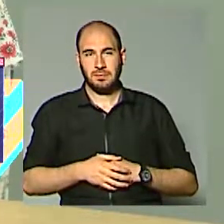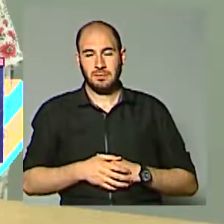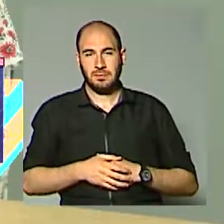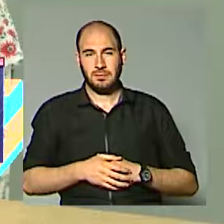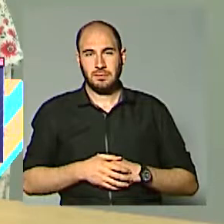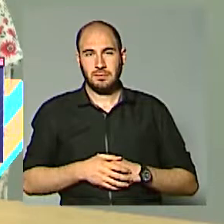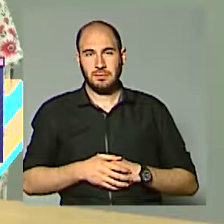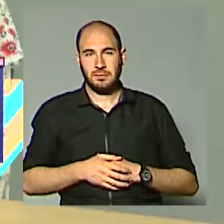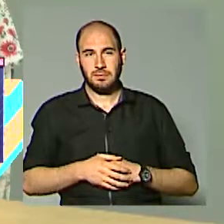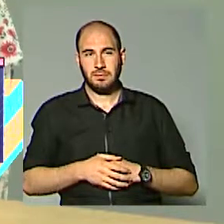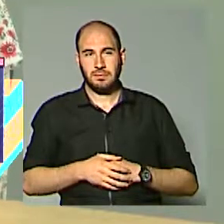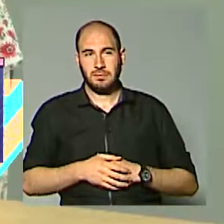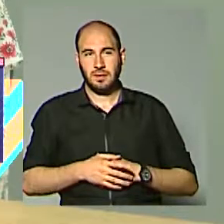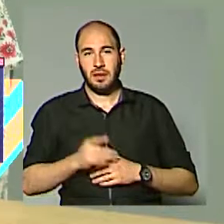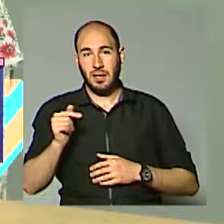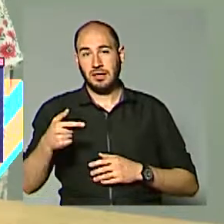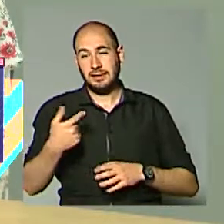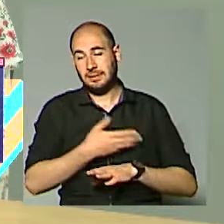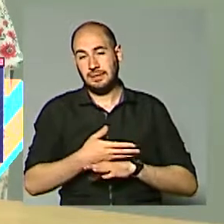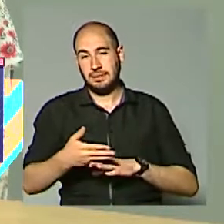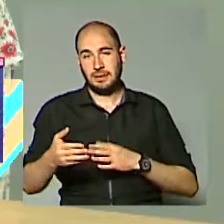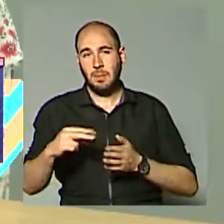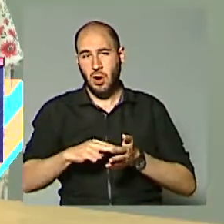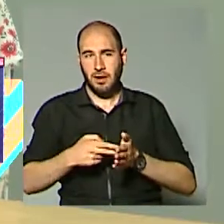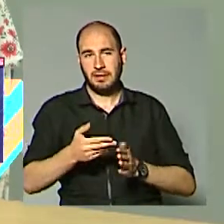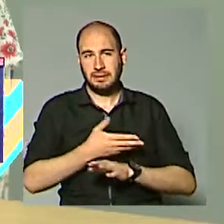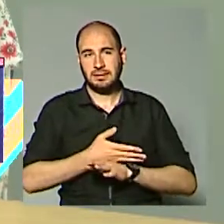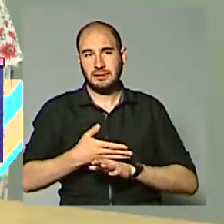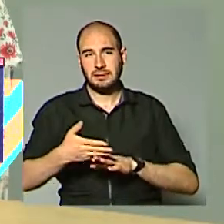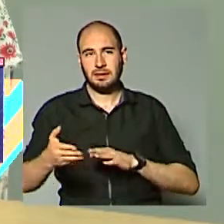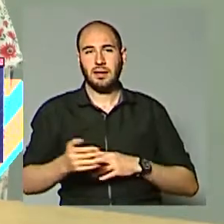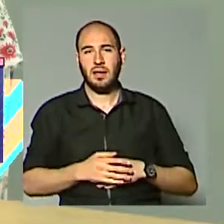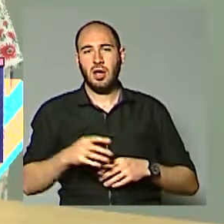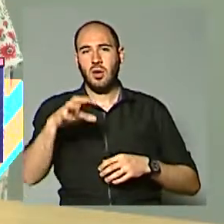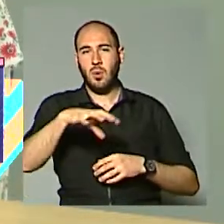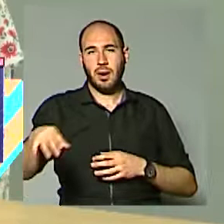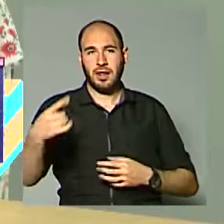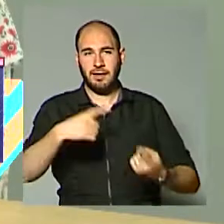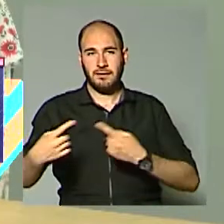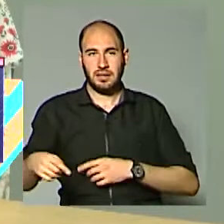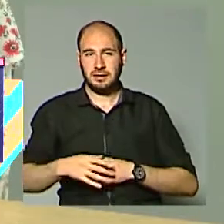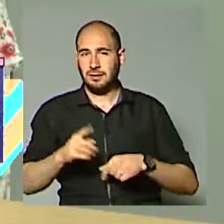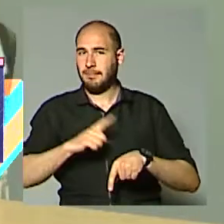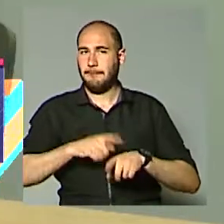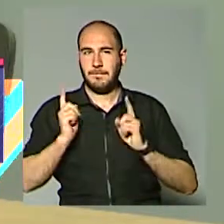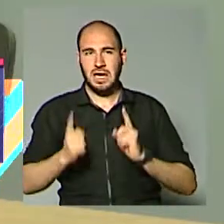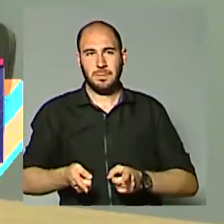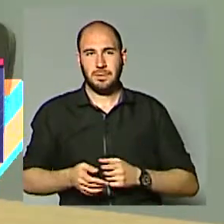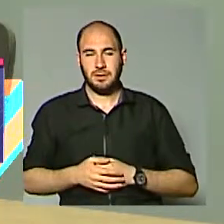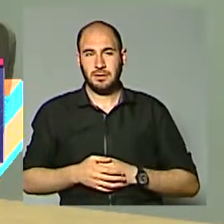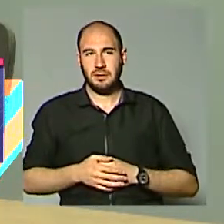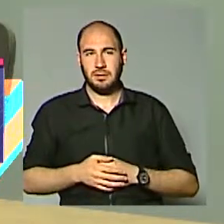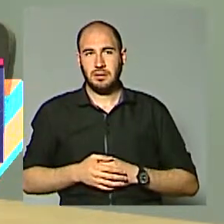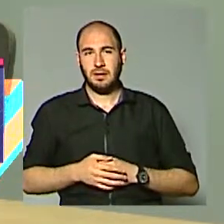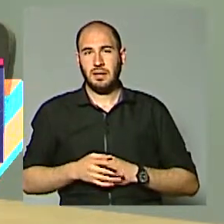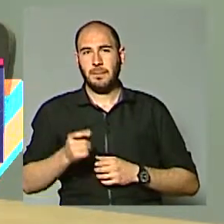evidentemente siguen ocurriendo este flagelo en distintos lugares, al mismo tiempo, en